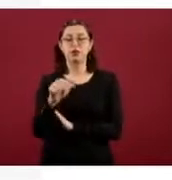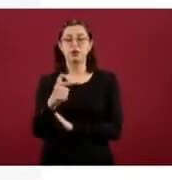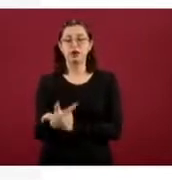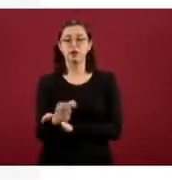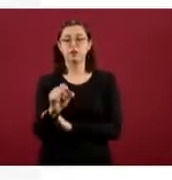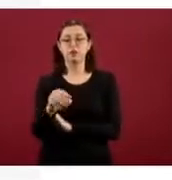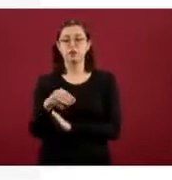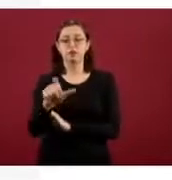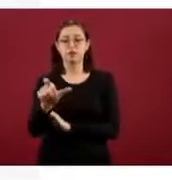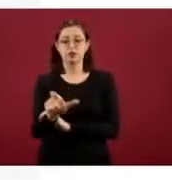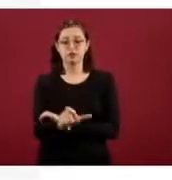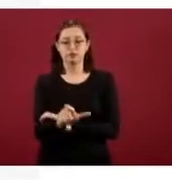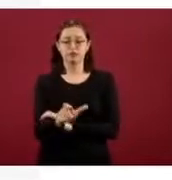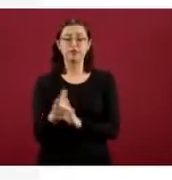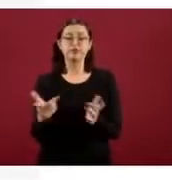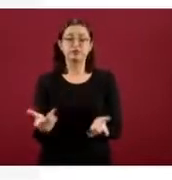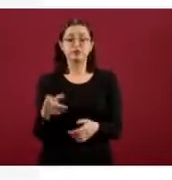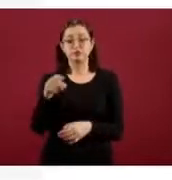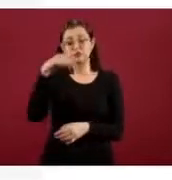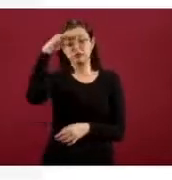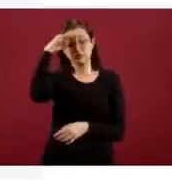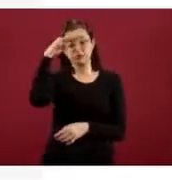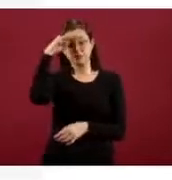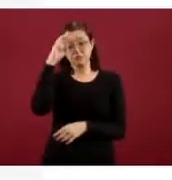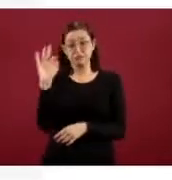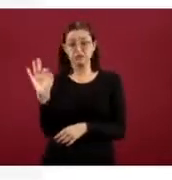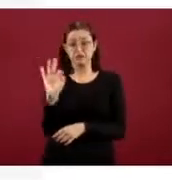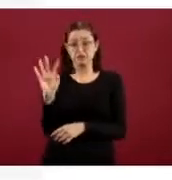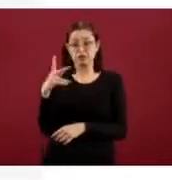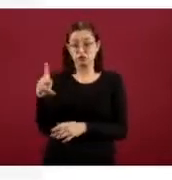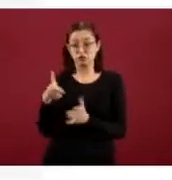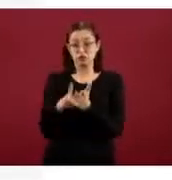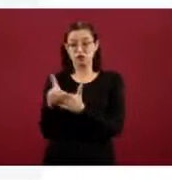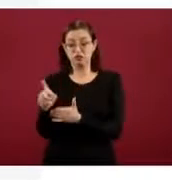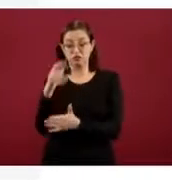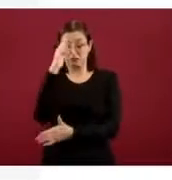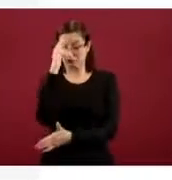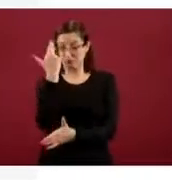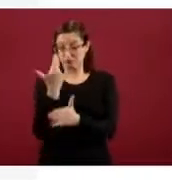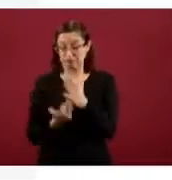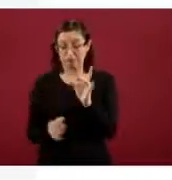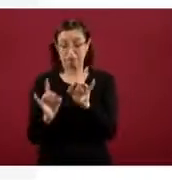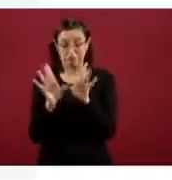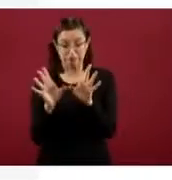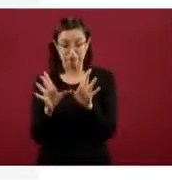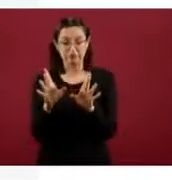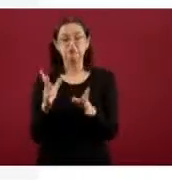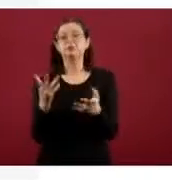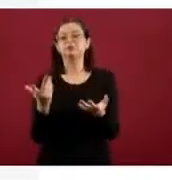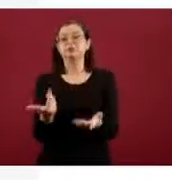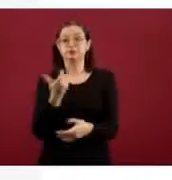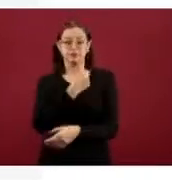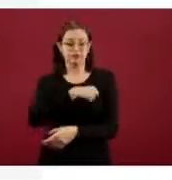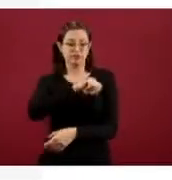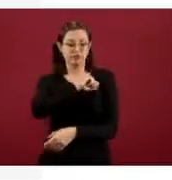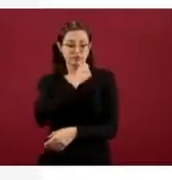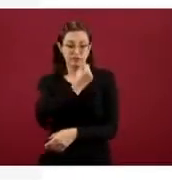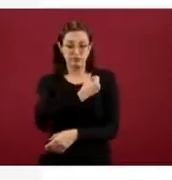quejas@conapred.org.mx si considera que algunas de sus derechos se han visto vulnerados por cualquier condición de la que ha hablado: condición de